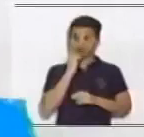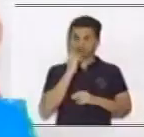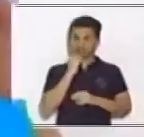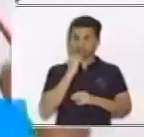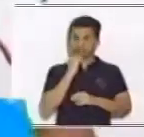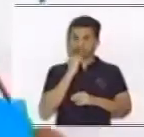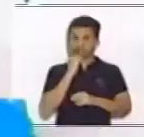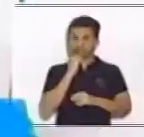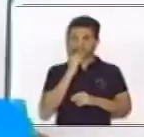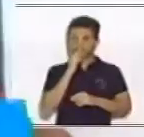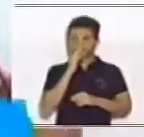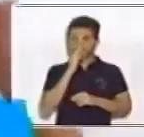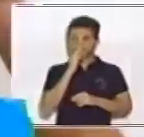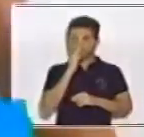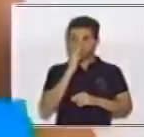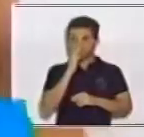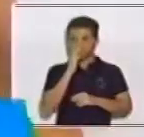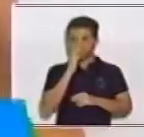así?